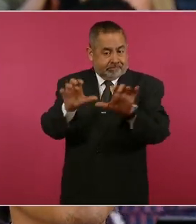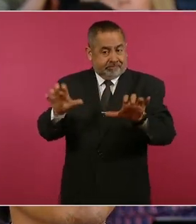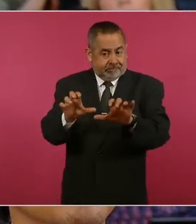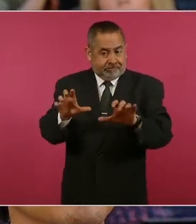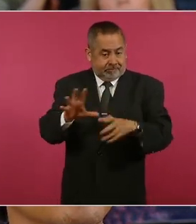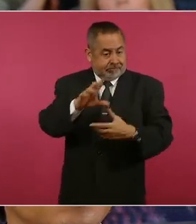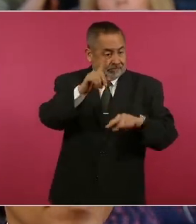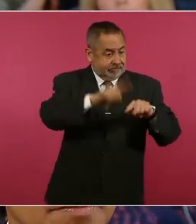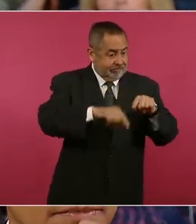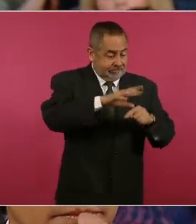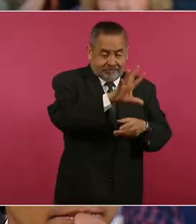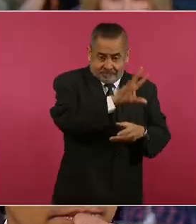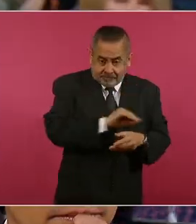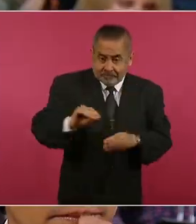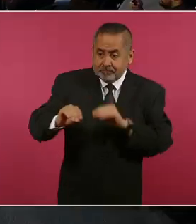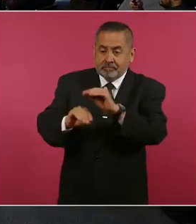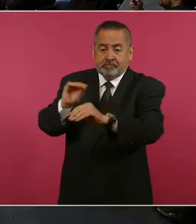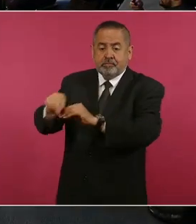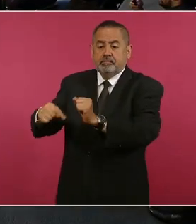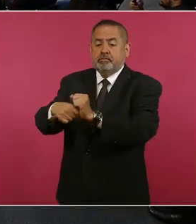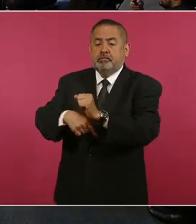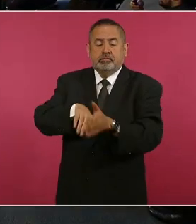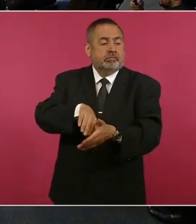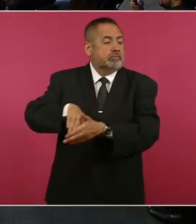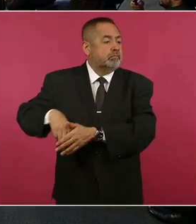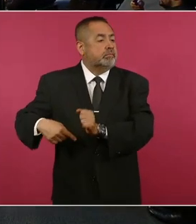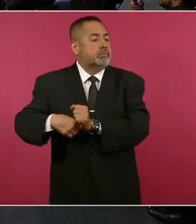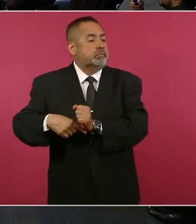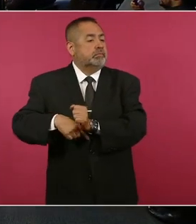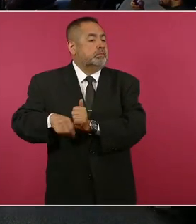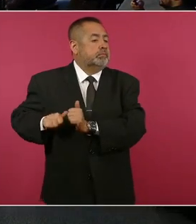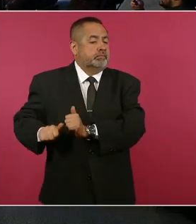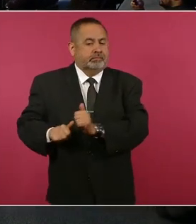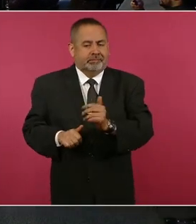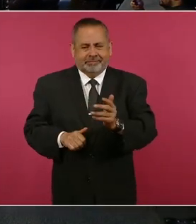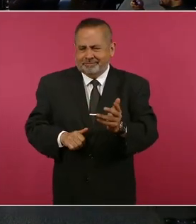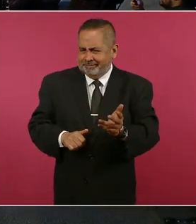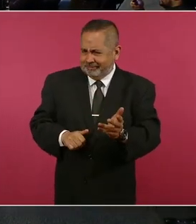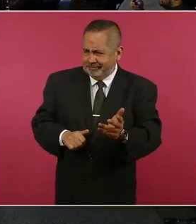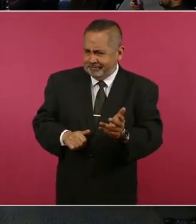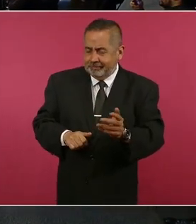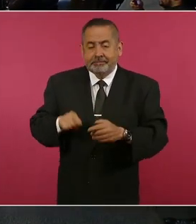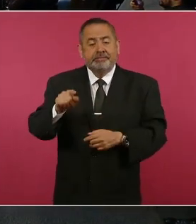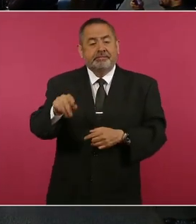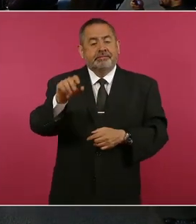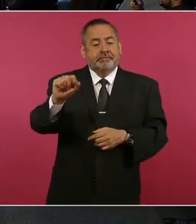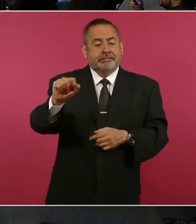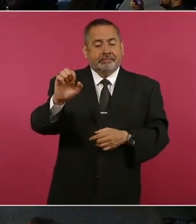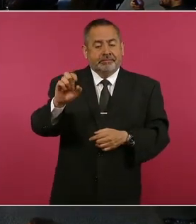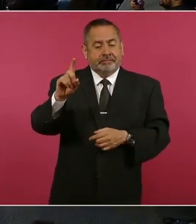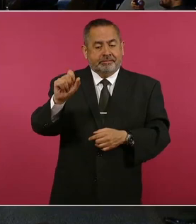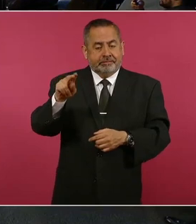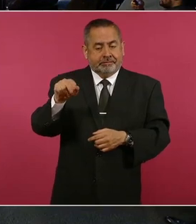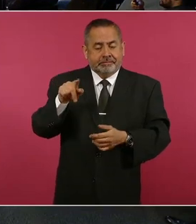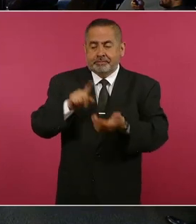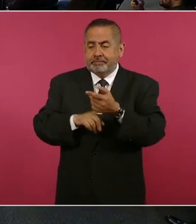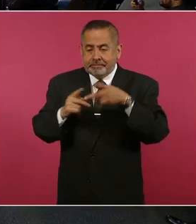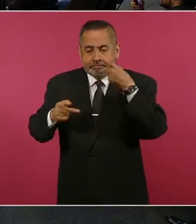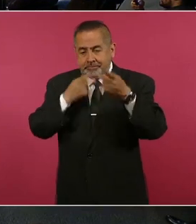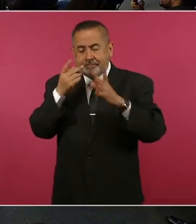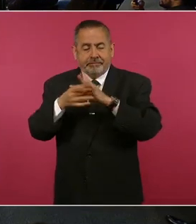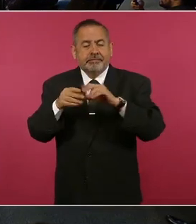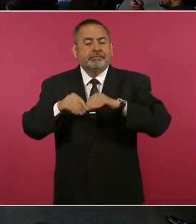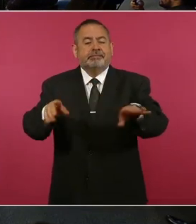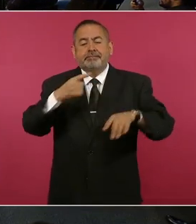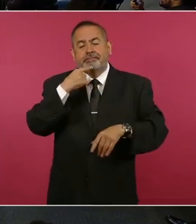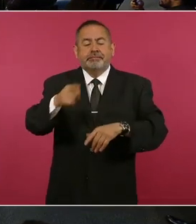de Comunicaciones, que ha ocultado esta información. Parte de la estrategia de la SEDENA, de acuerdo con estos datos, es